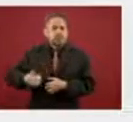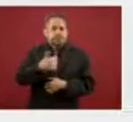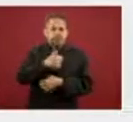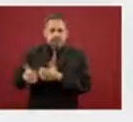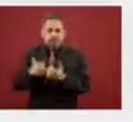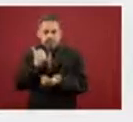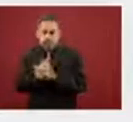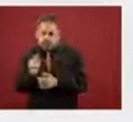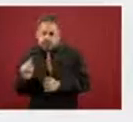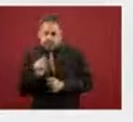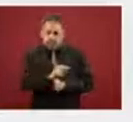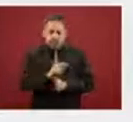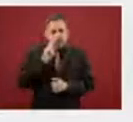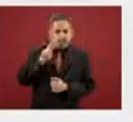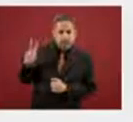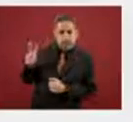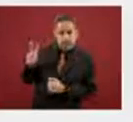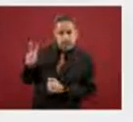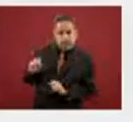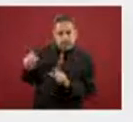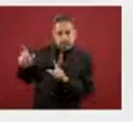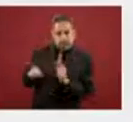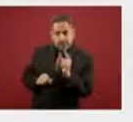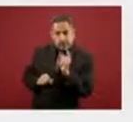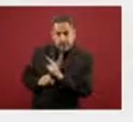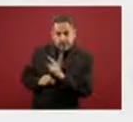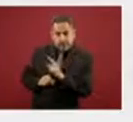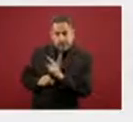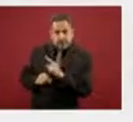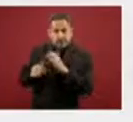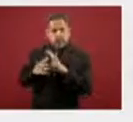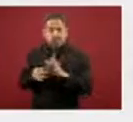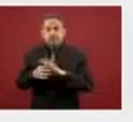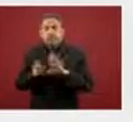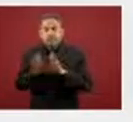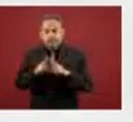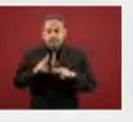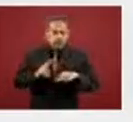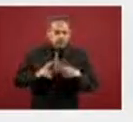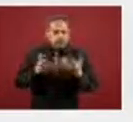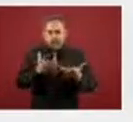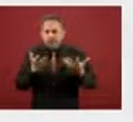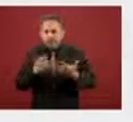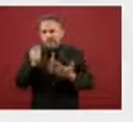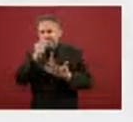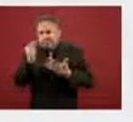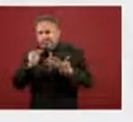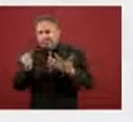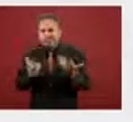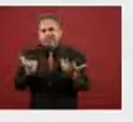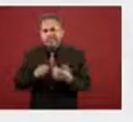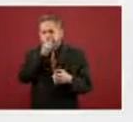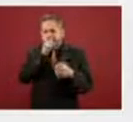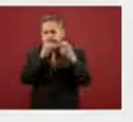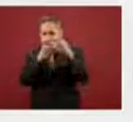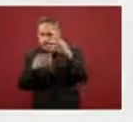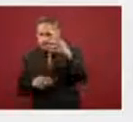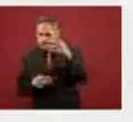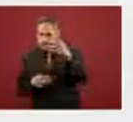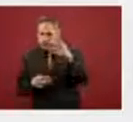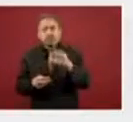ciudades. Aquí, como podrán ver ustedes, se desglosa el tipo de obras realizadas. Esa es la cartera total